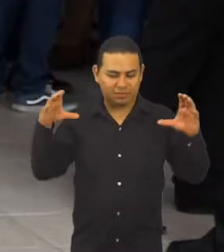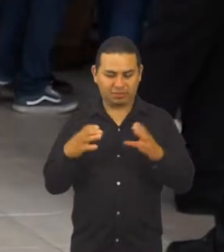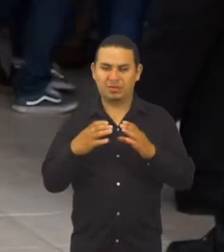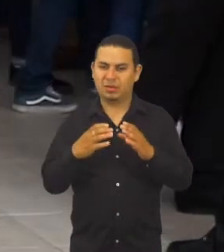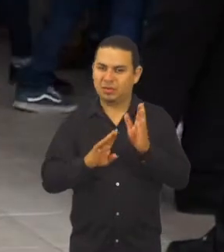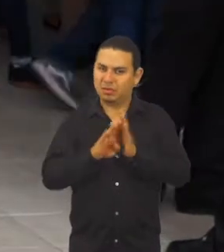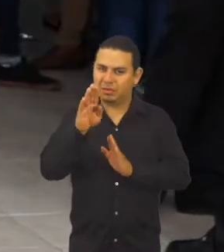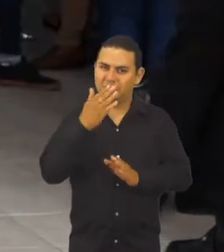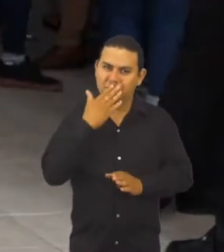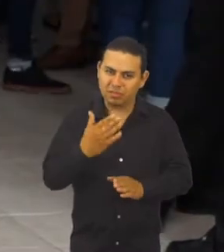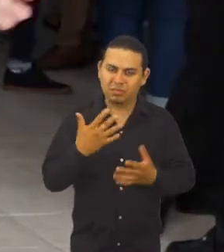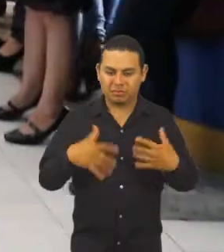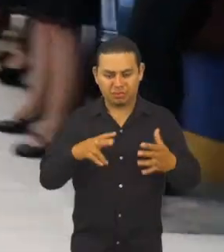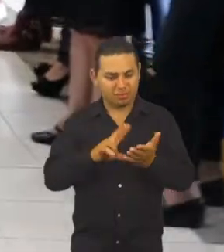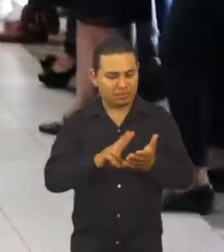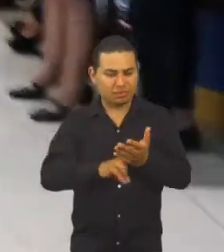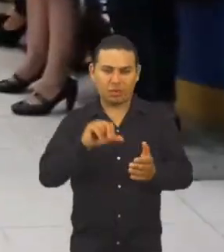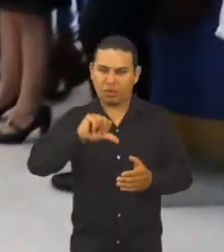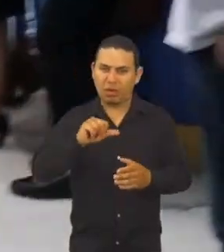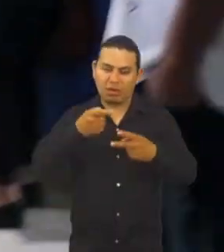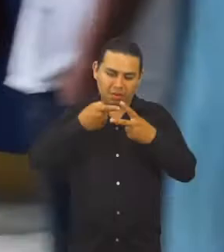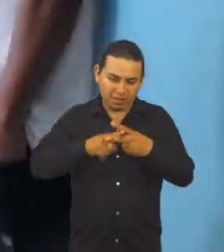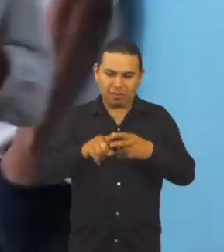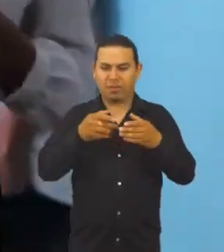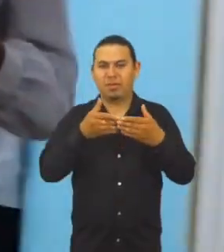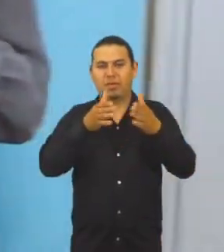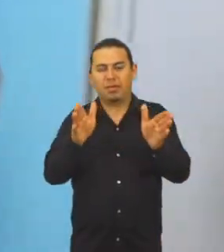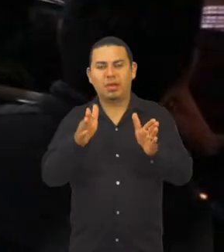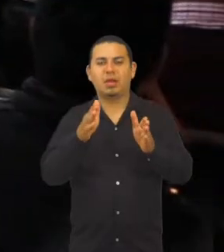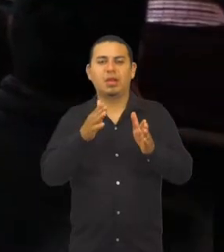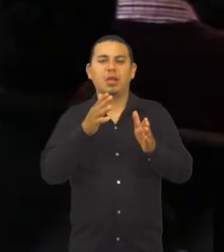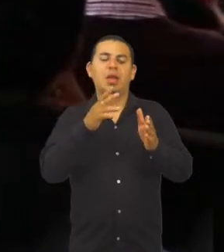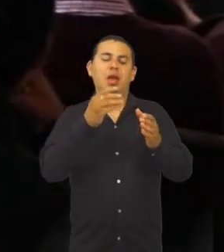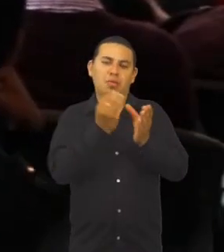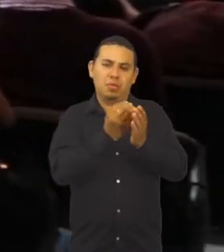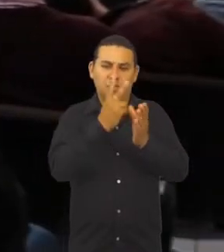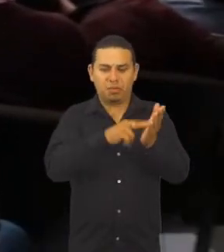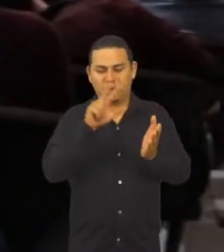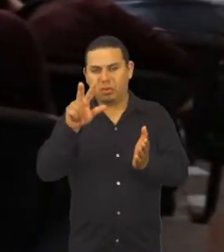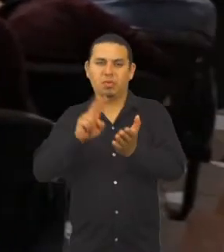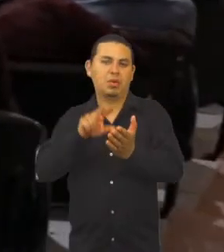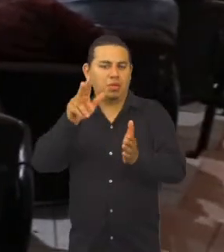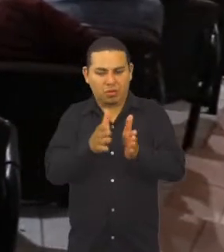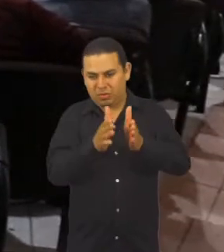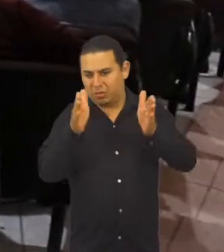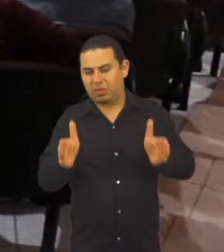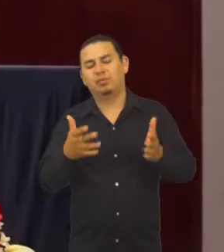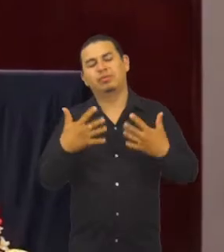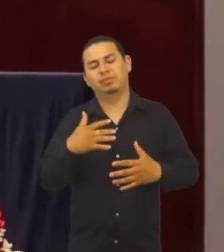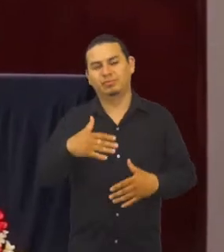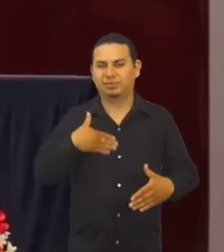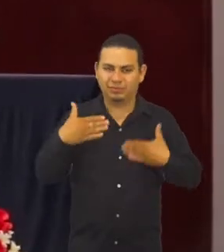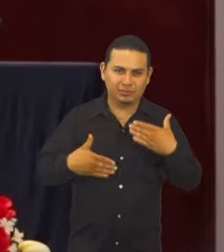comienzo. Pues hoy dimos inicio nuestro ciclo escolar 2018-2019.